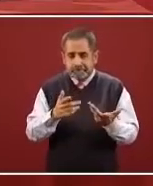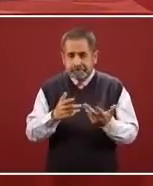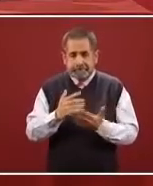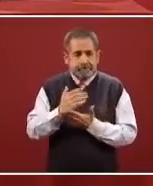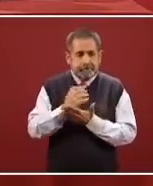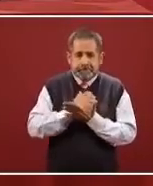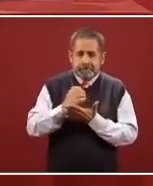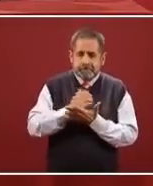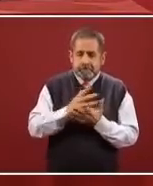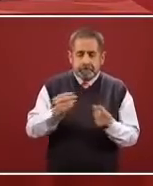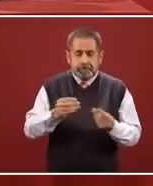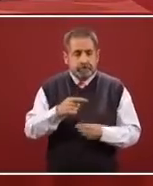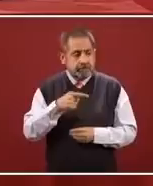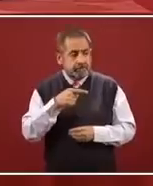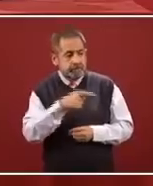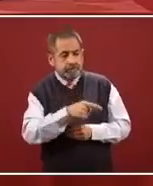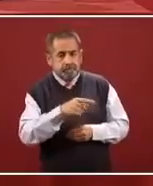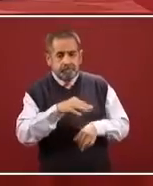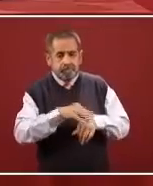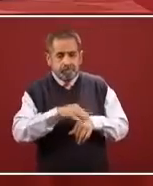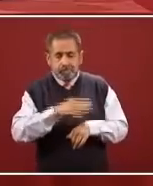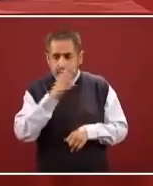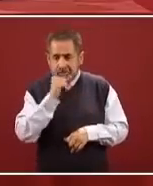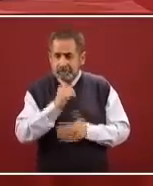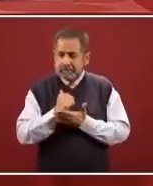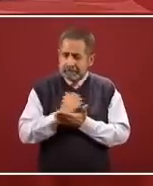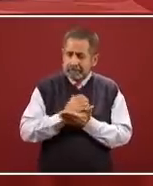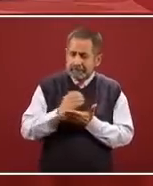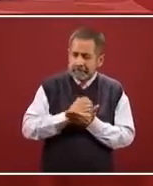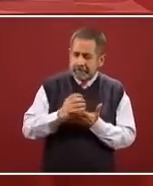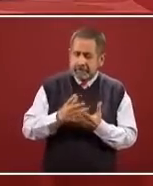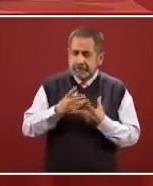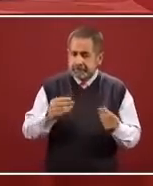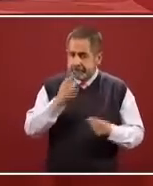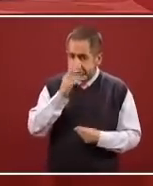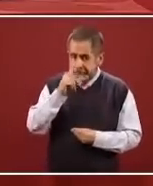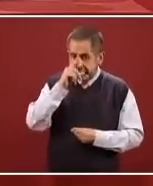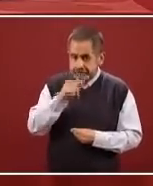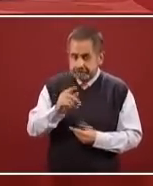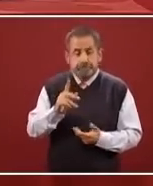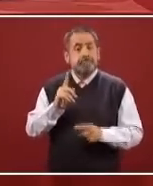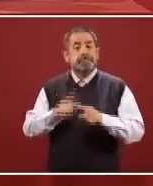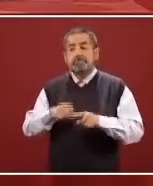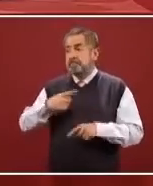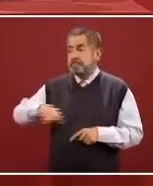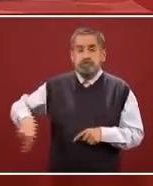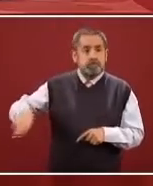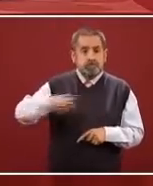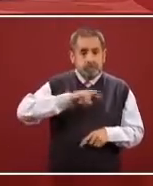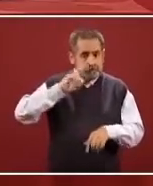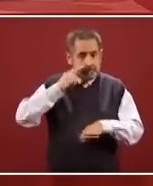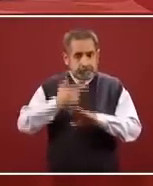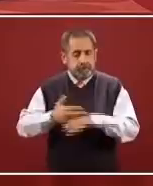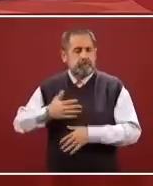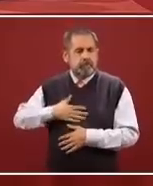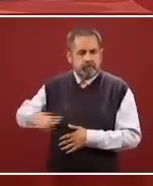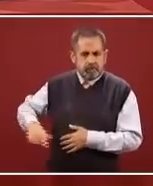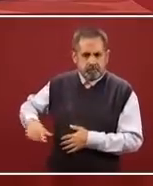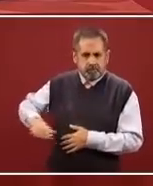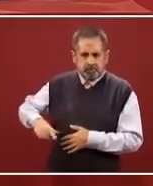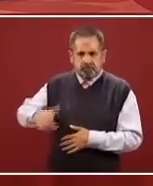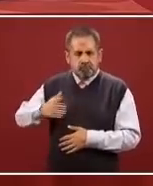mitigar en domicilio, y esa es una acción que nos compete a todos, nosotros como gobierno tenemos